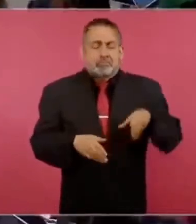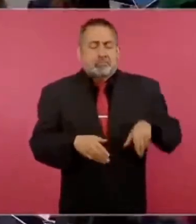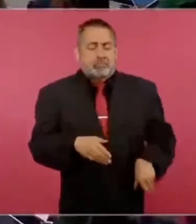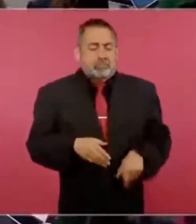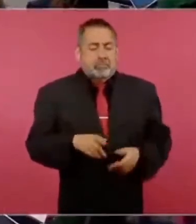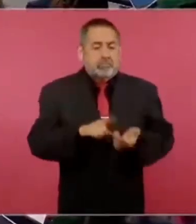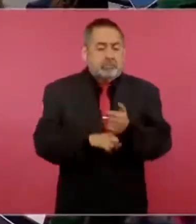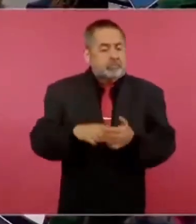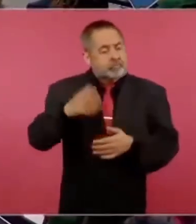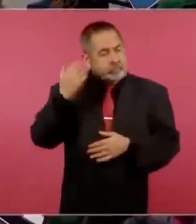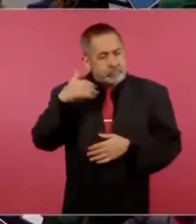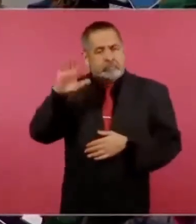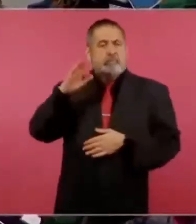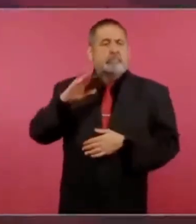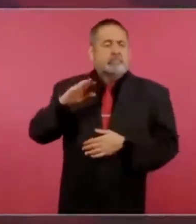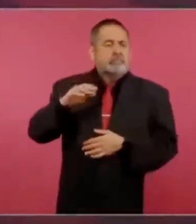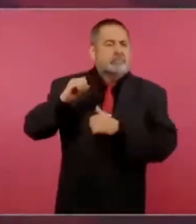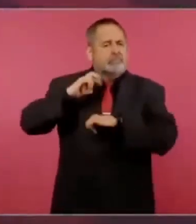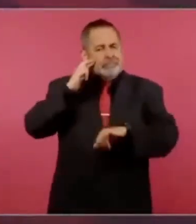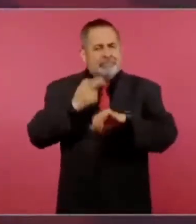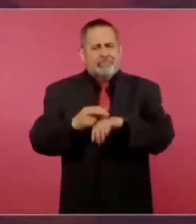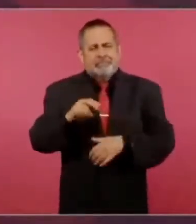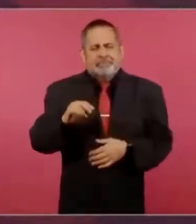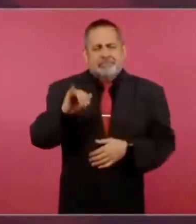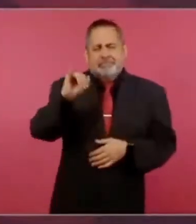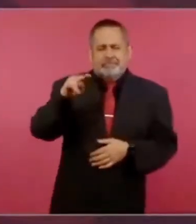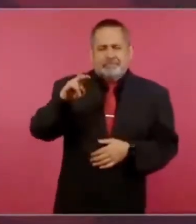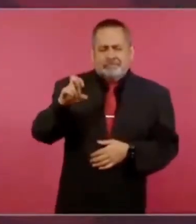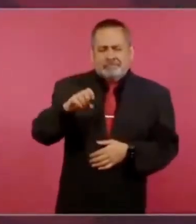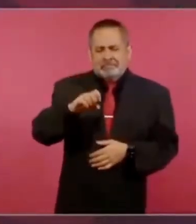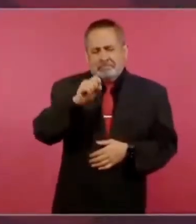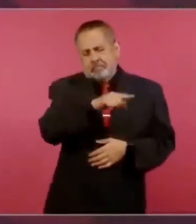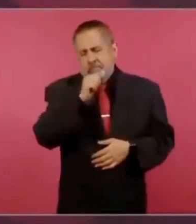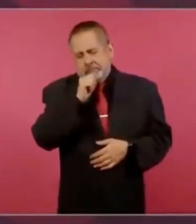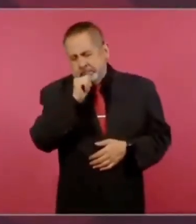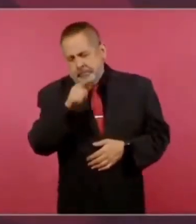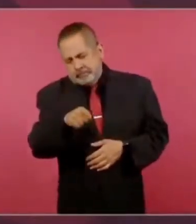quién estaba entonces, pues los mismos,